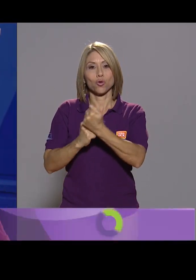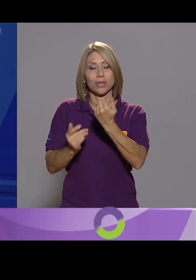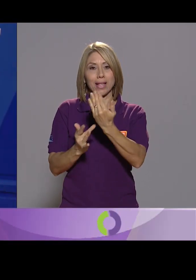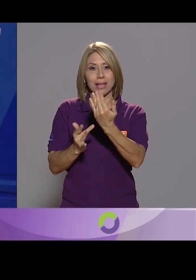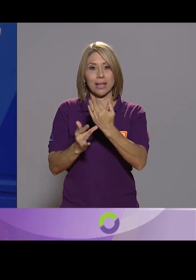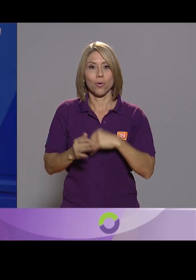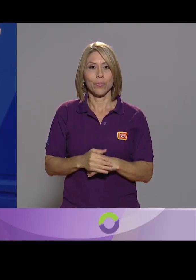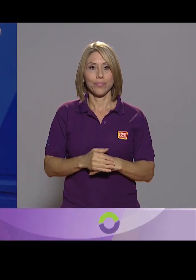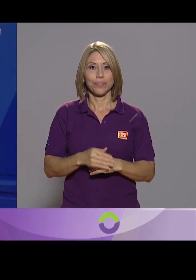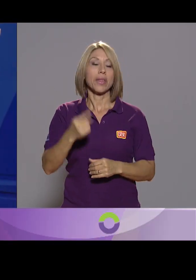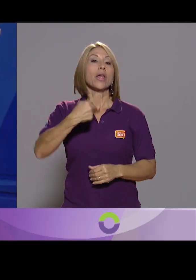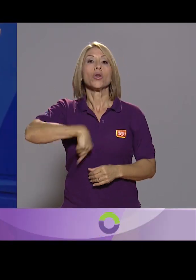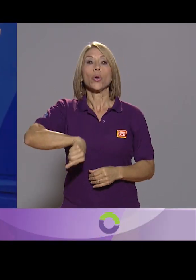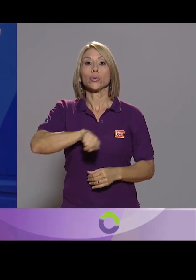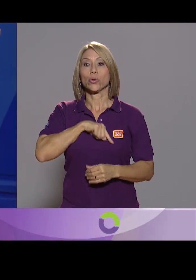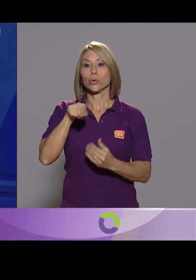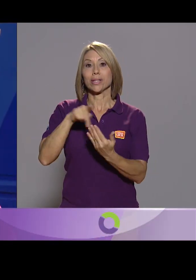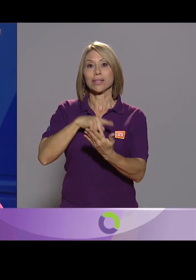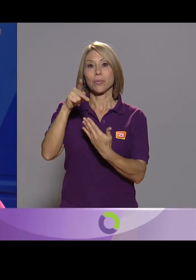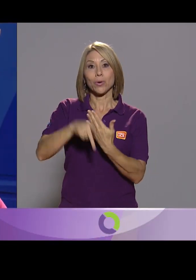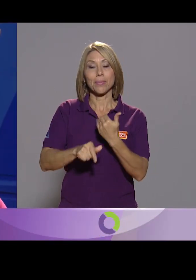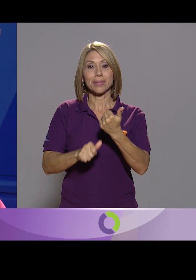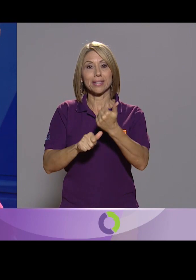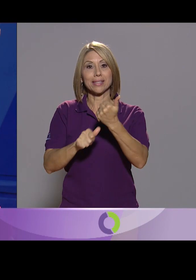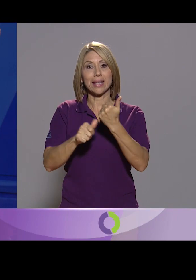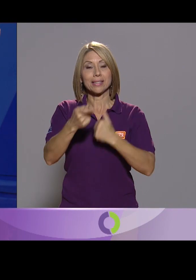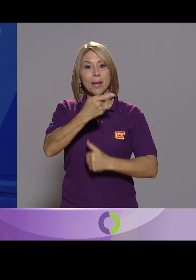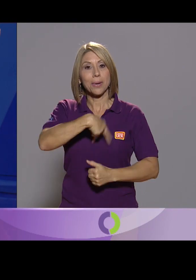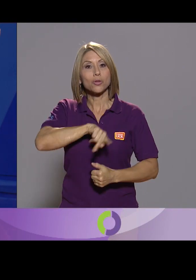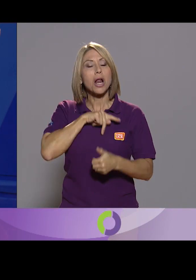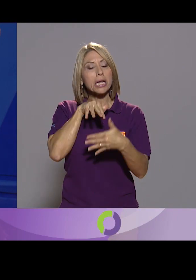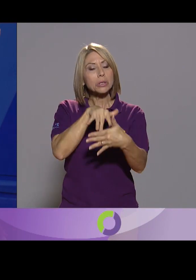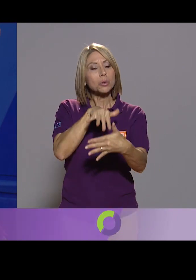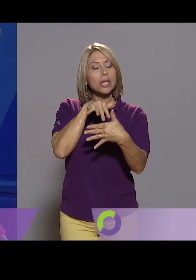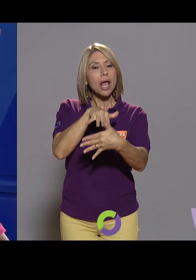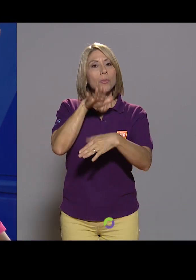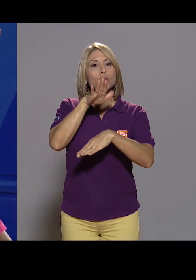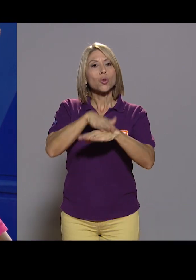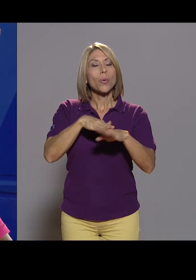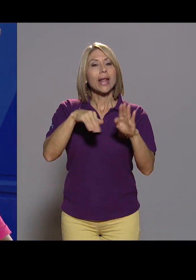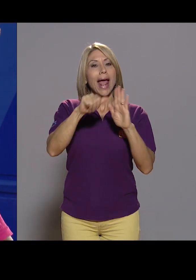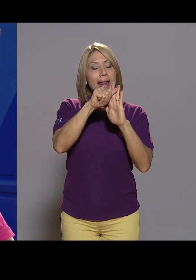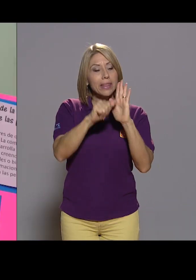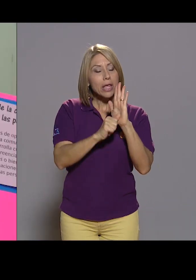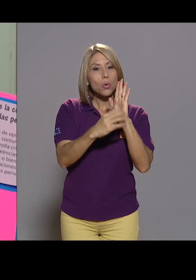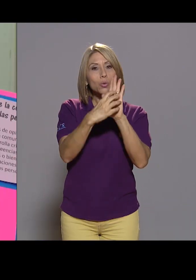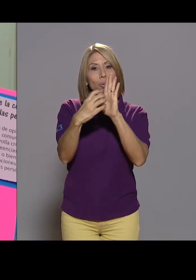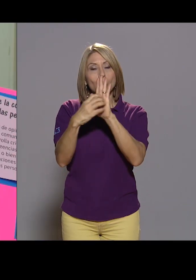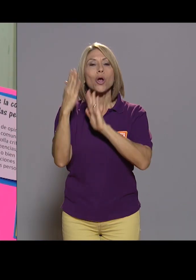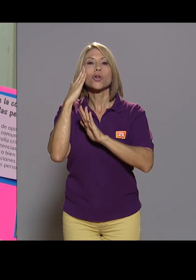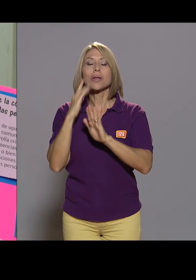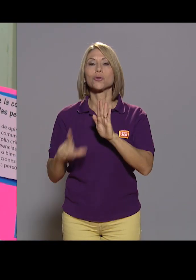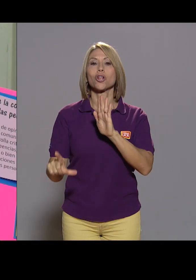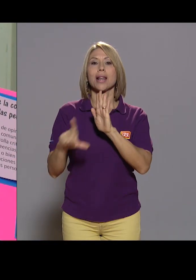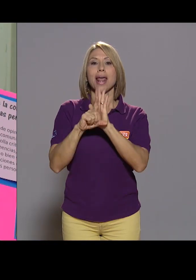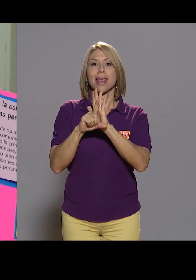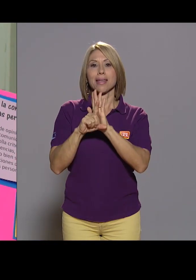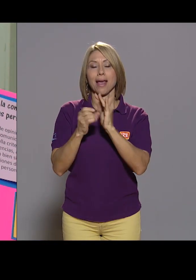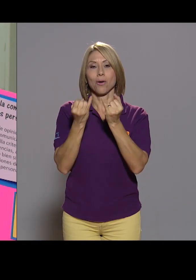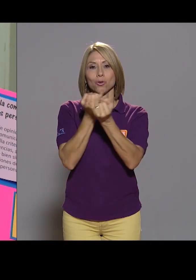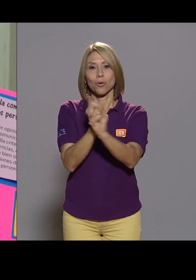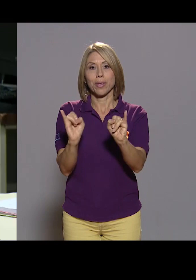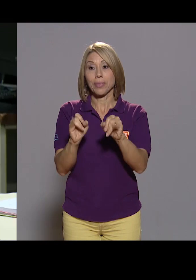Digamos, nosotros en el programa de asistencia personal vemos artículos, conocemos de la ley de la autonomía. Las personas